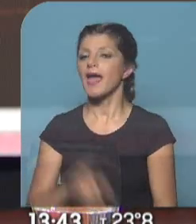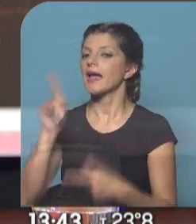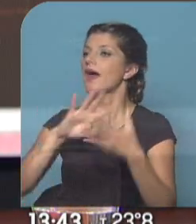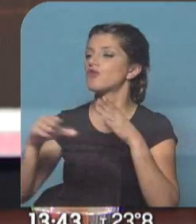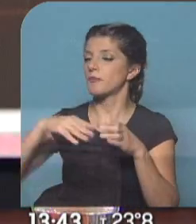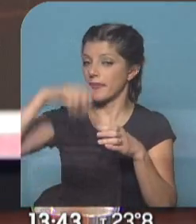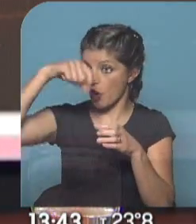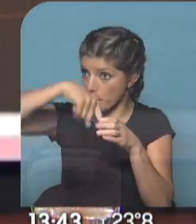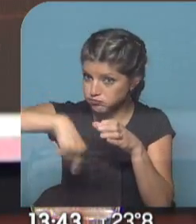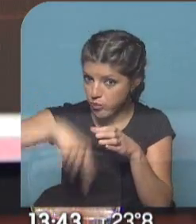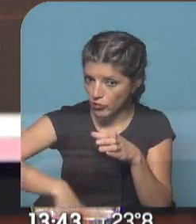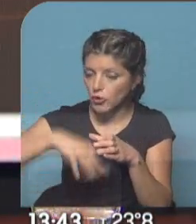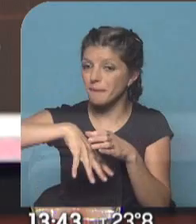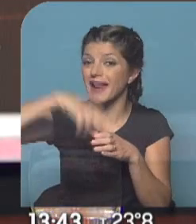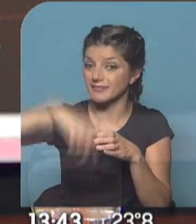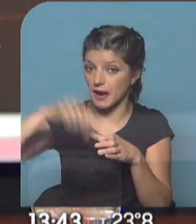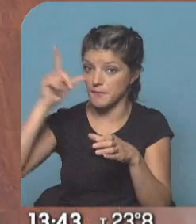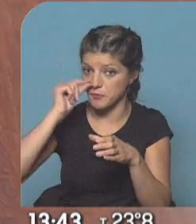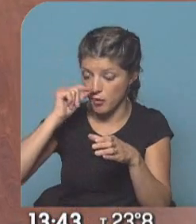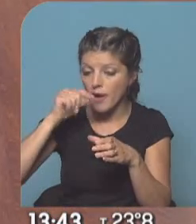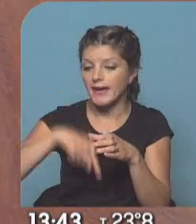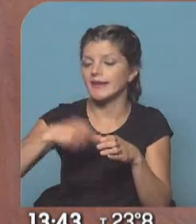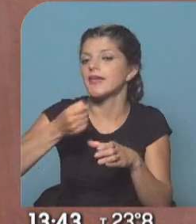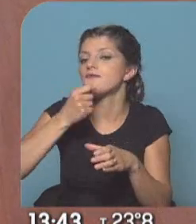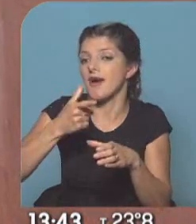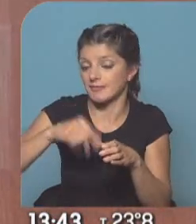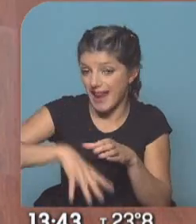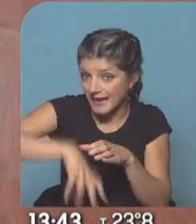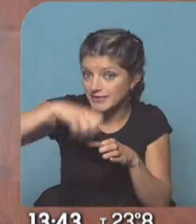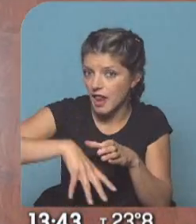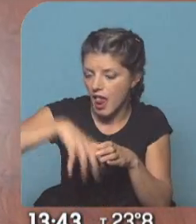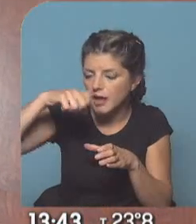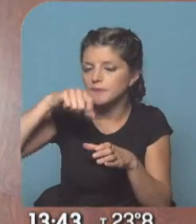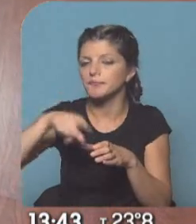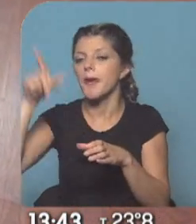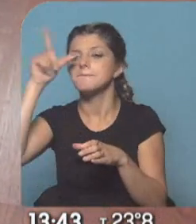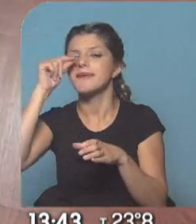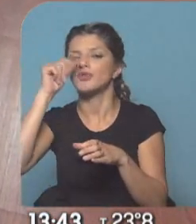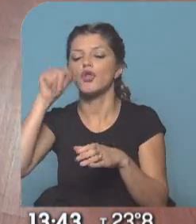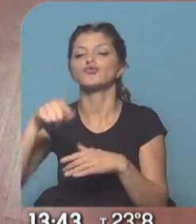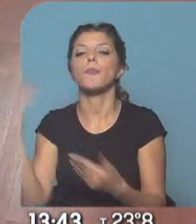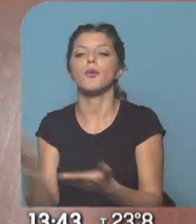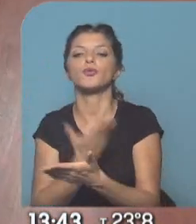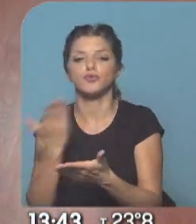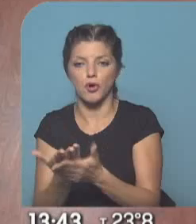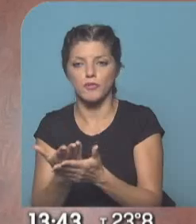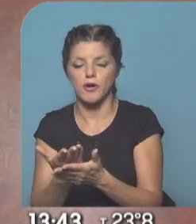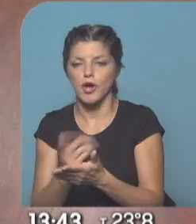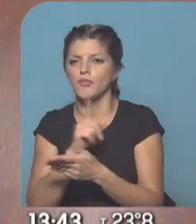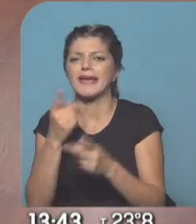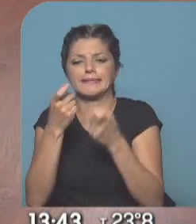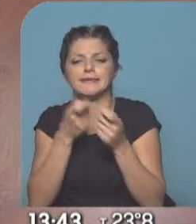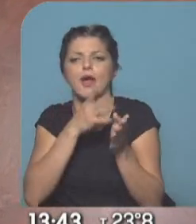ok. Yacimientos que son fáciles de extraer el petróleo, tiene una producción muy intensa, no es que tienen que hacerle algún